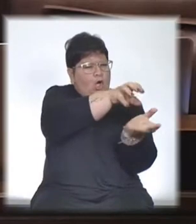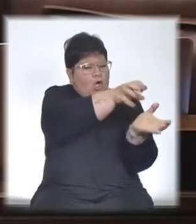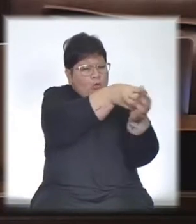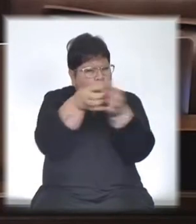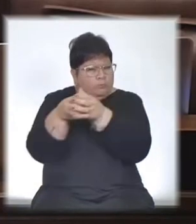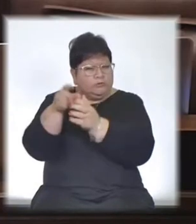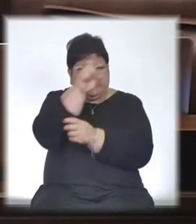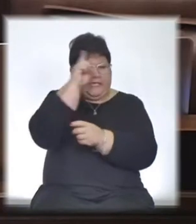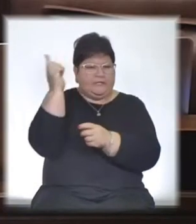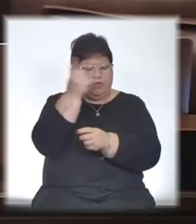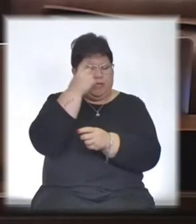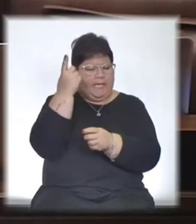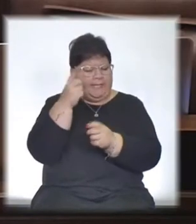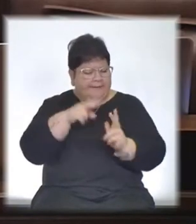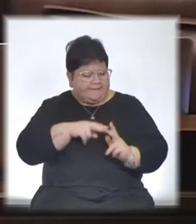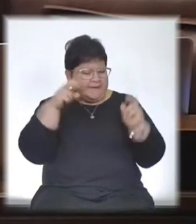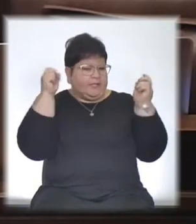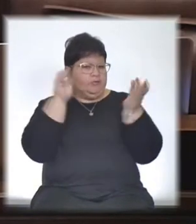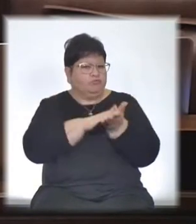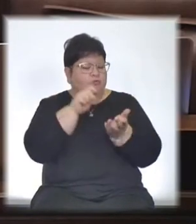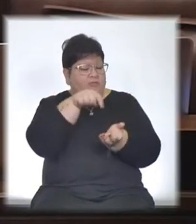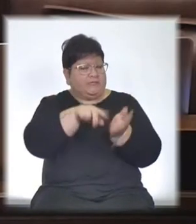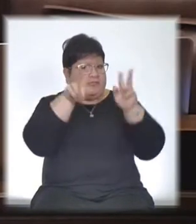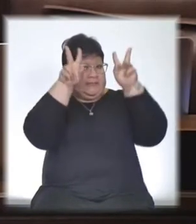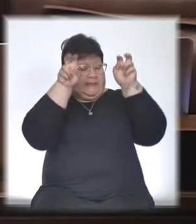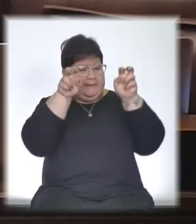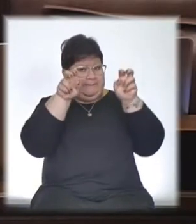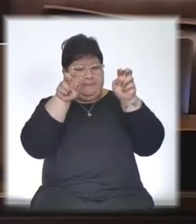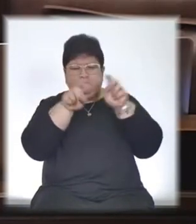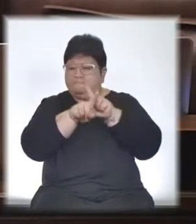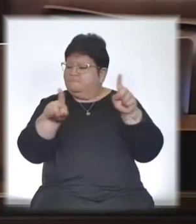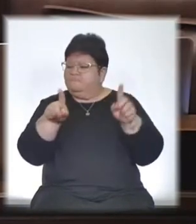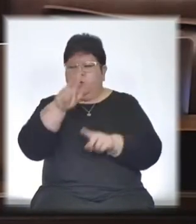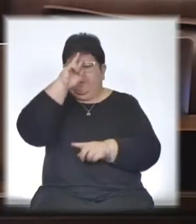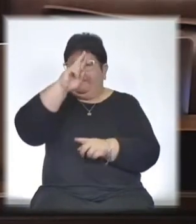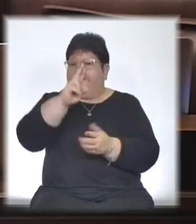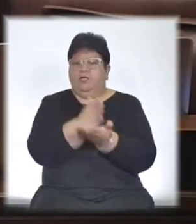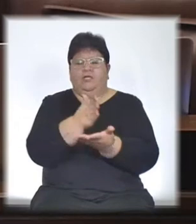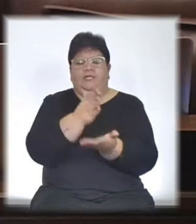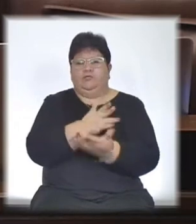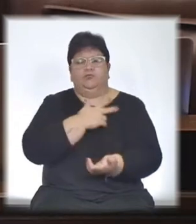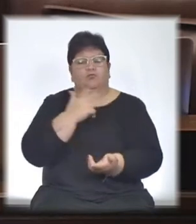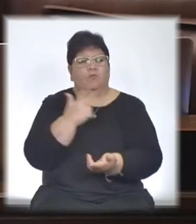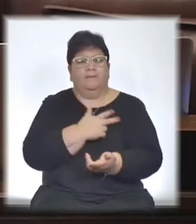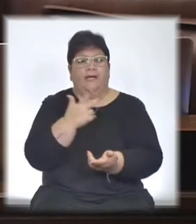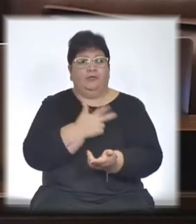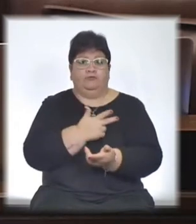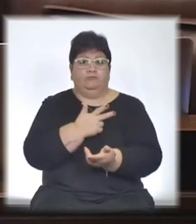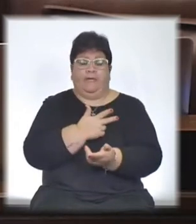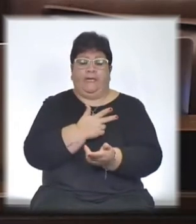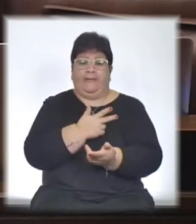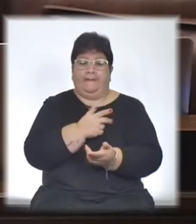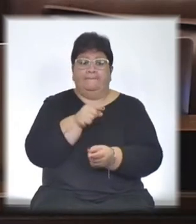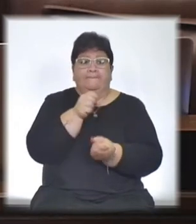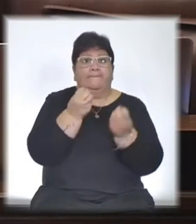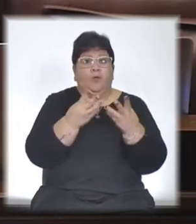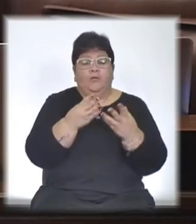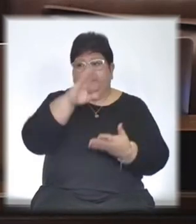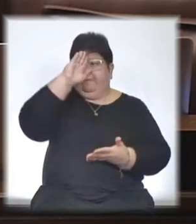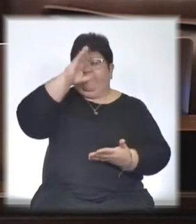nosotros mismos calificamos de antihumanas. El terrorismo de Estado actuó con toda su fuerza sobre los